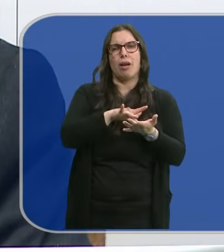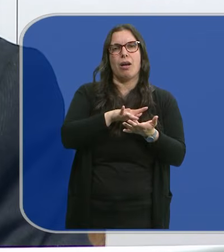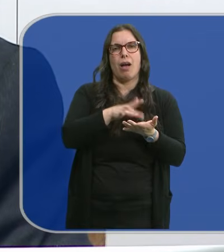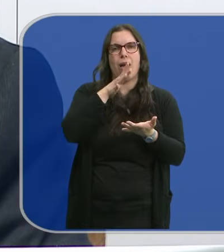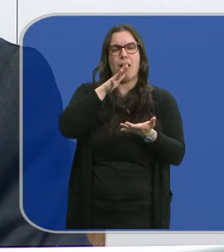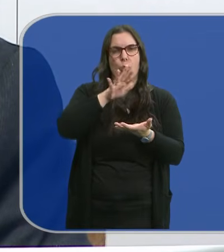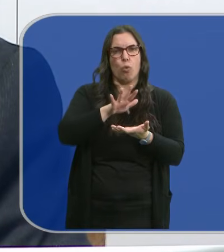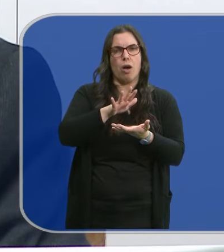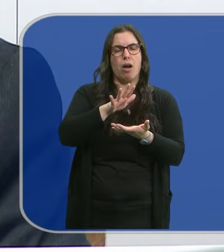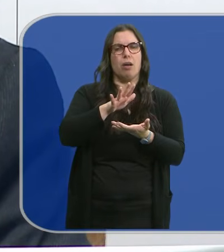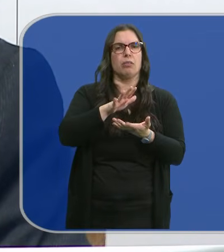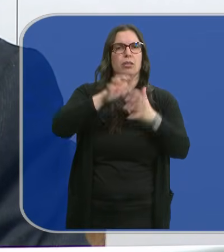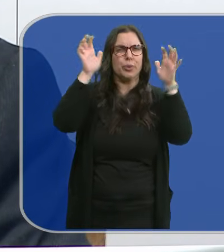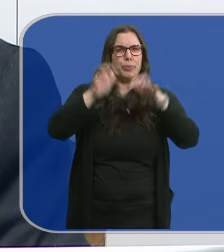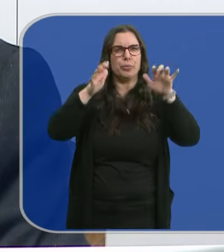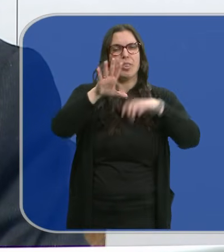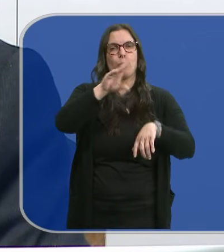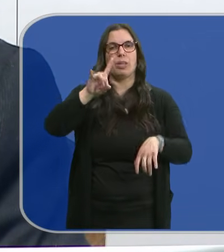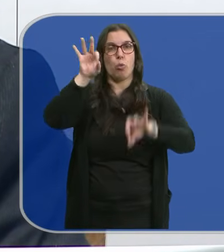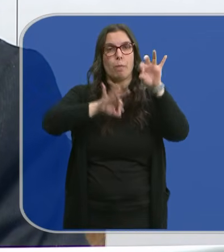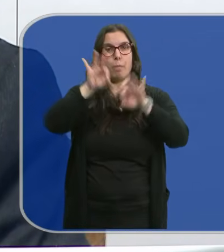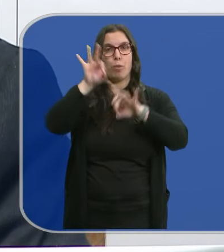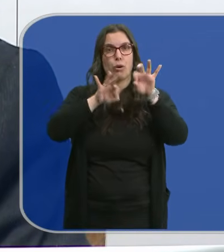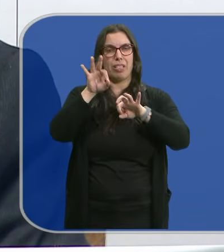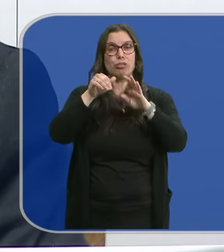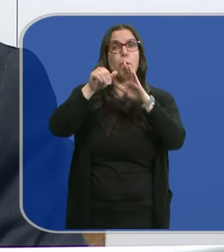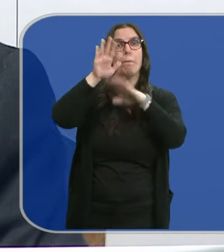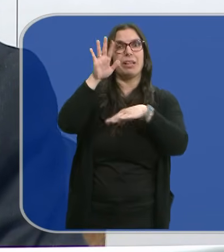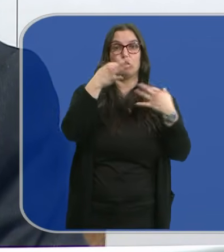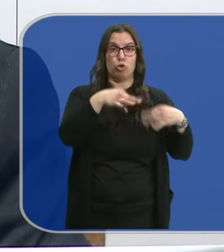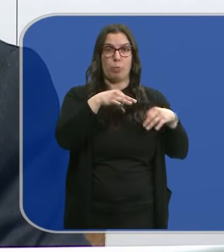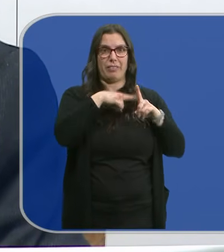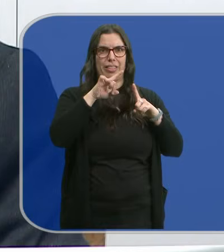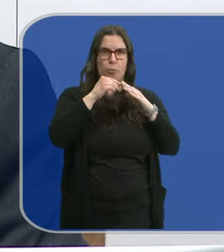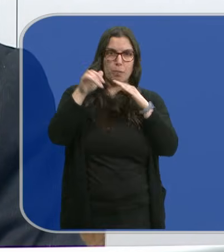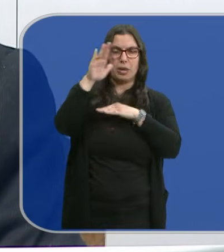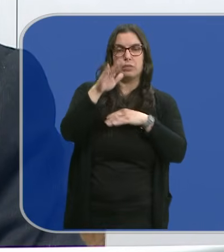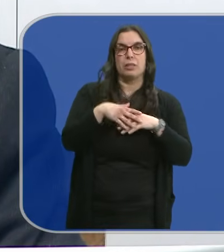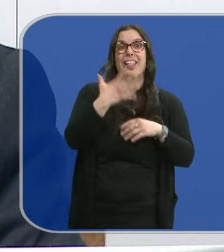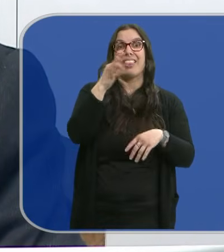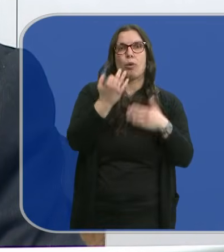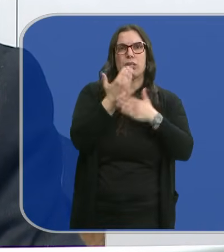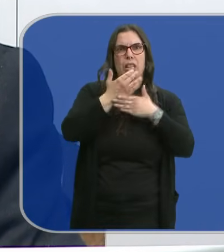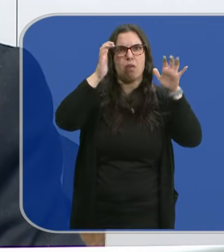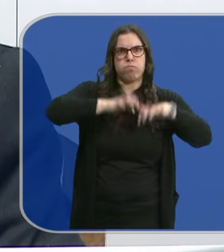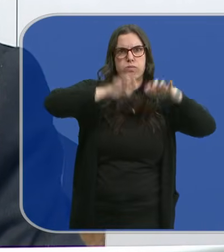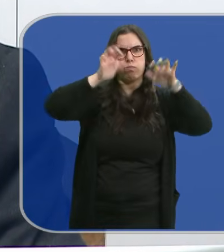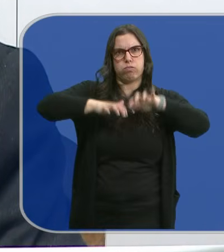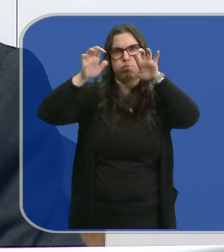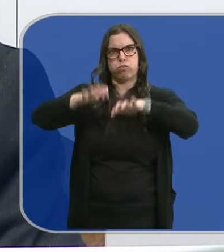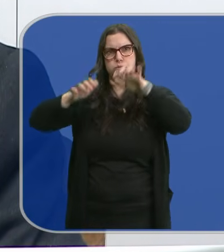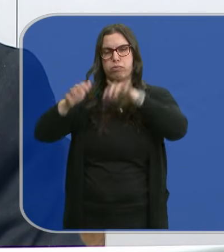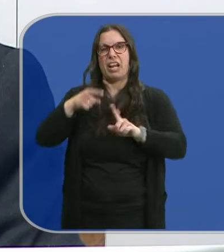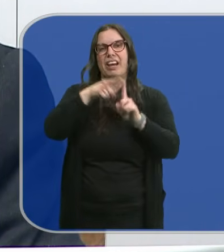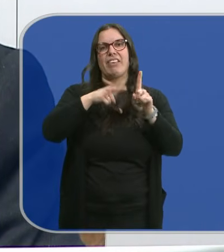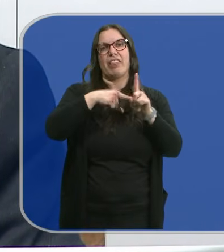51% de precipitaciones por encima del valor de referencia. 50 días de precipitación, el valor de